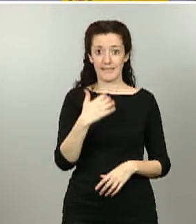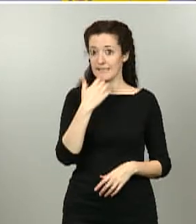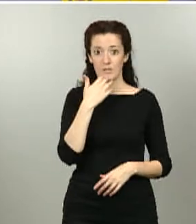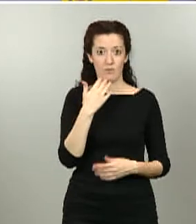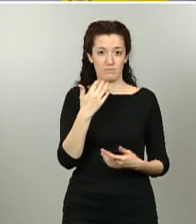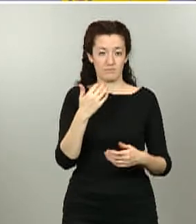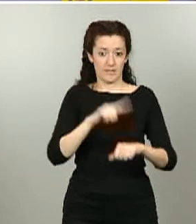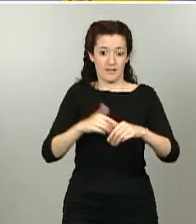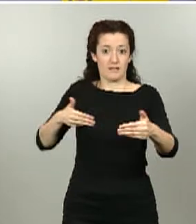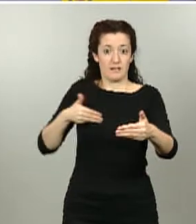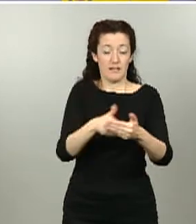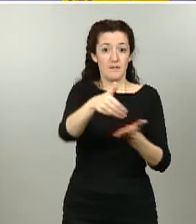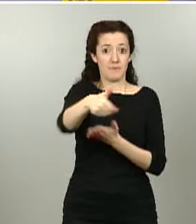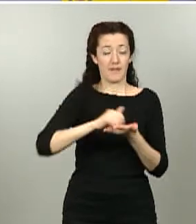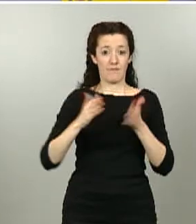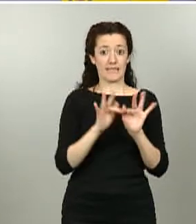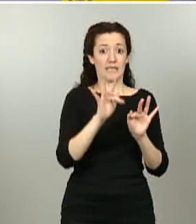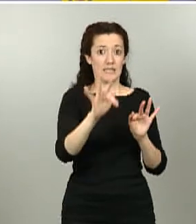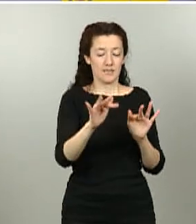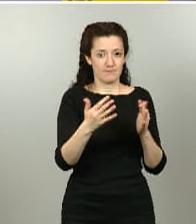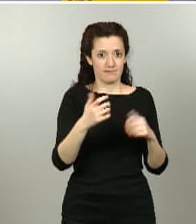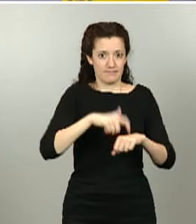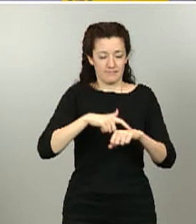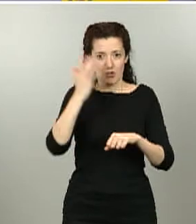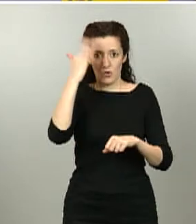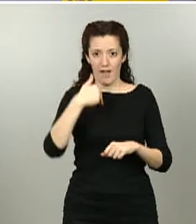consensuarlos con las comunidades autónomas y poder llegar a una